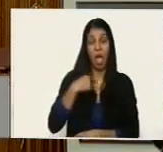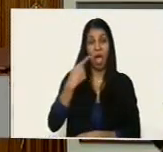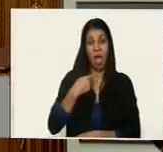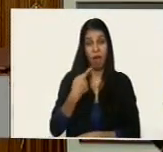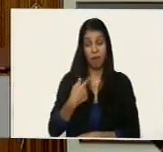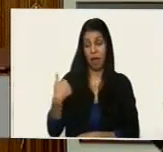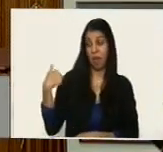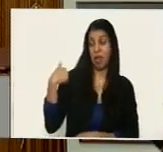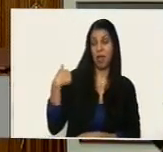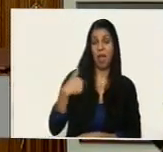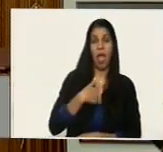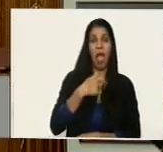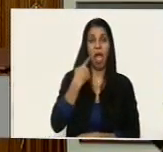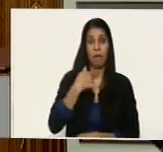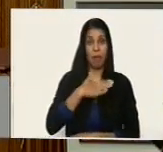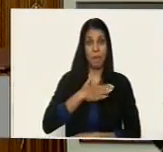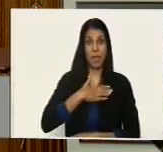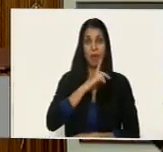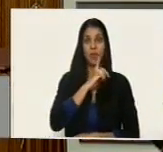me ha dado.